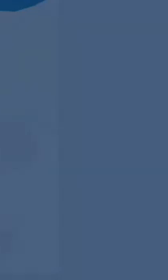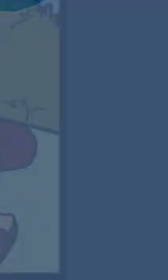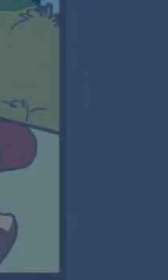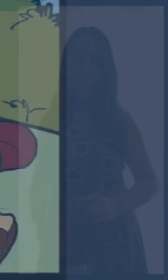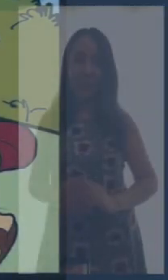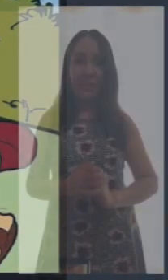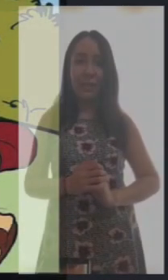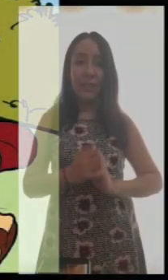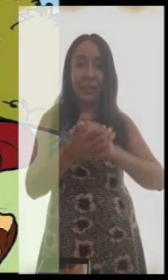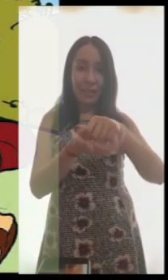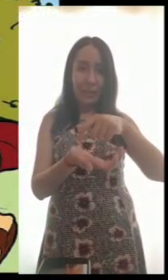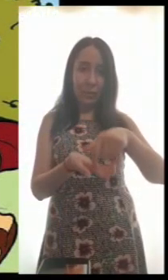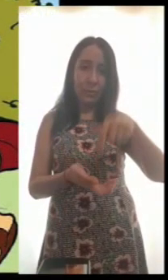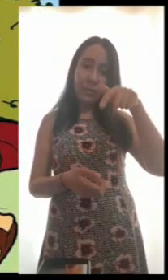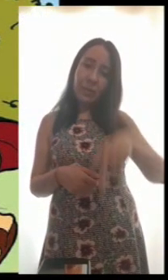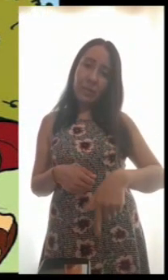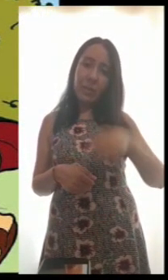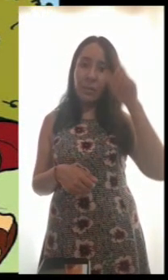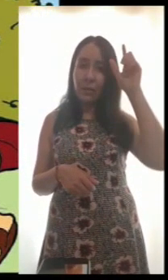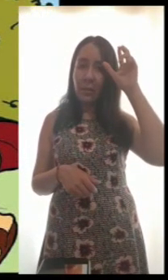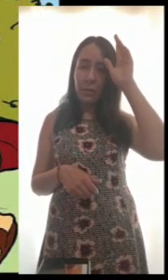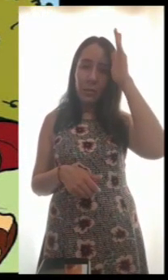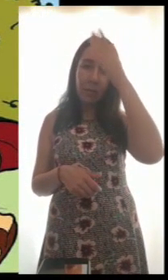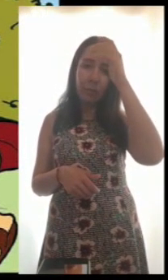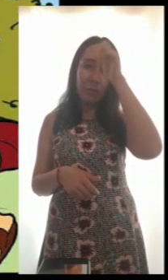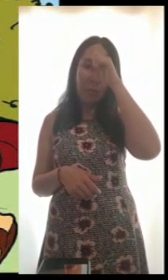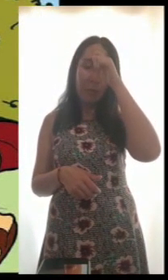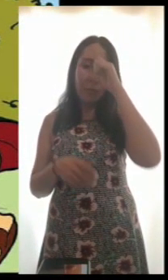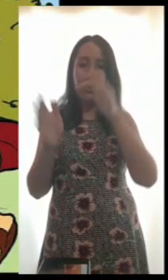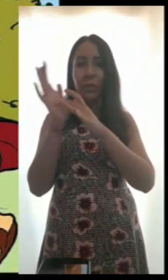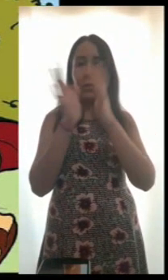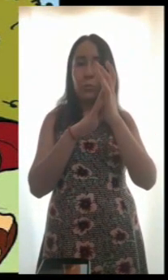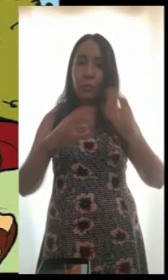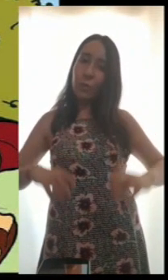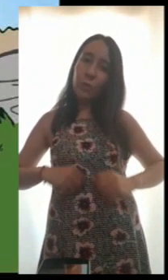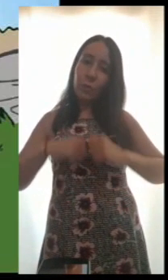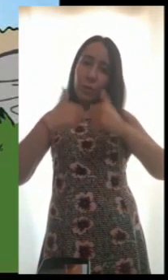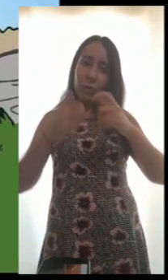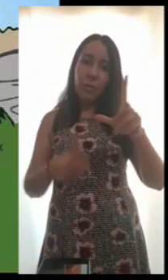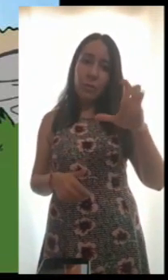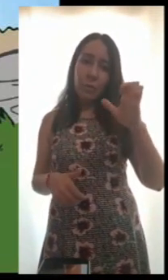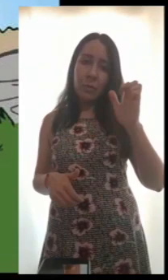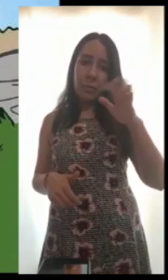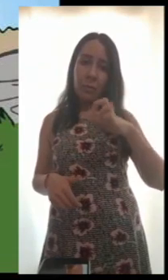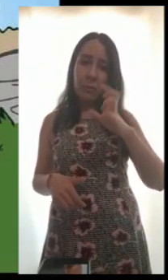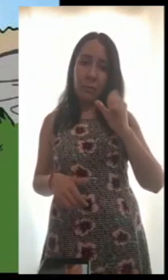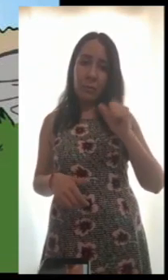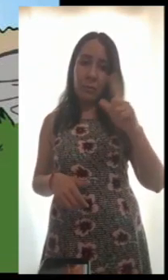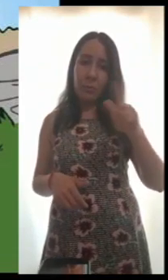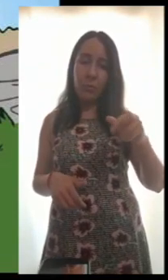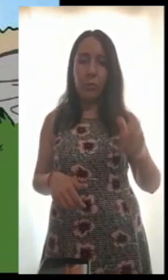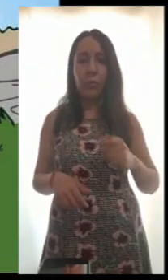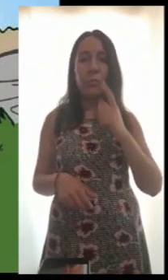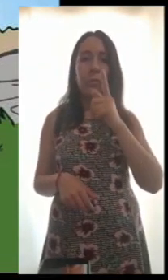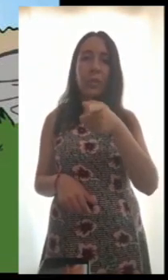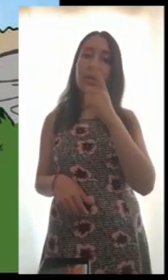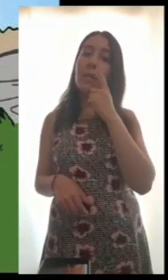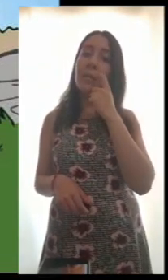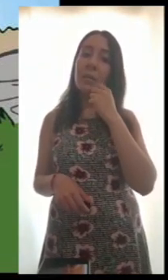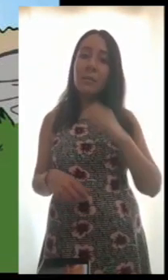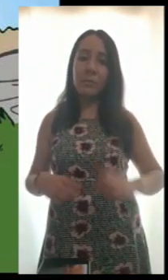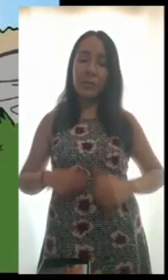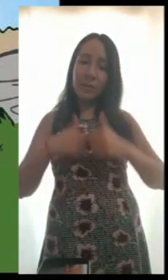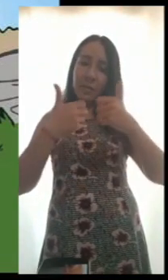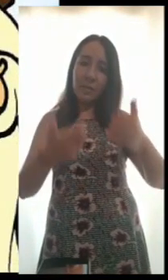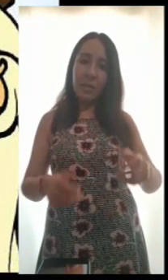sobre un mundo. En el Evangelio de este día domingo, Jesús curó, sanó a un leproso. Y él, sanado